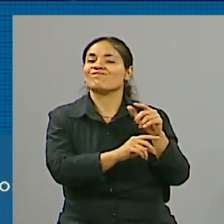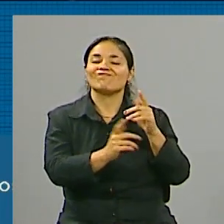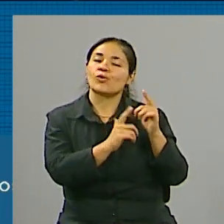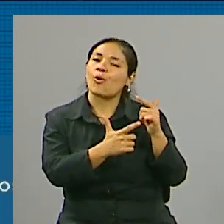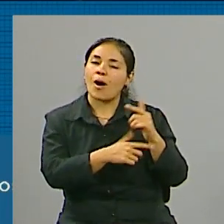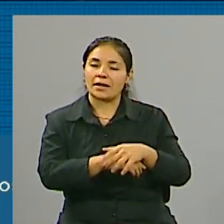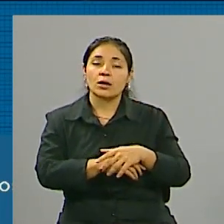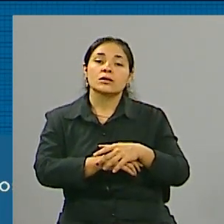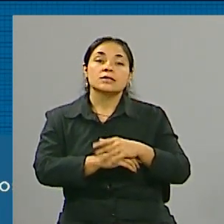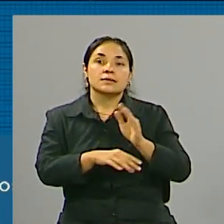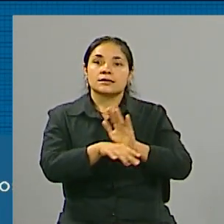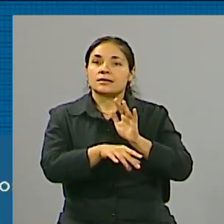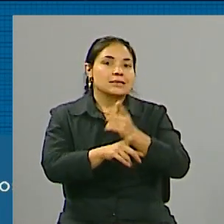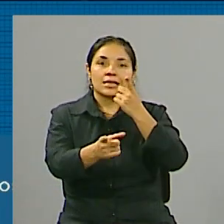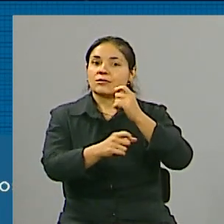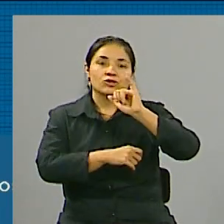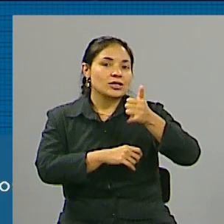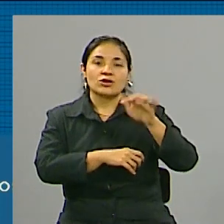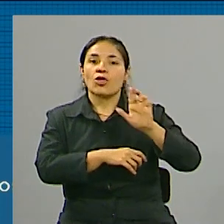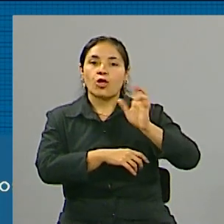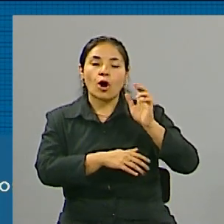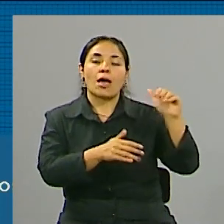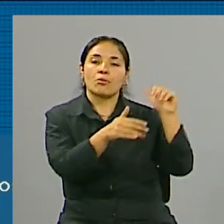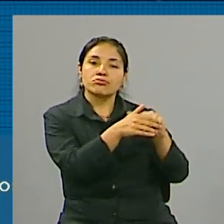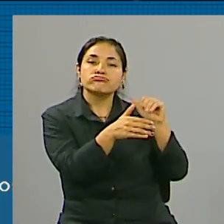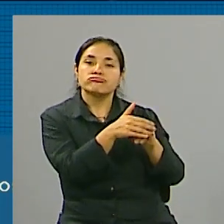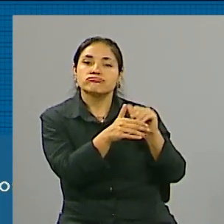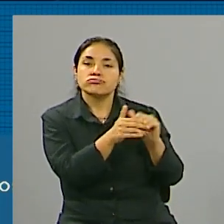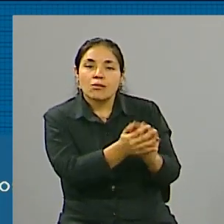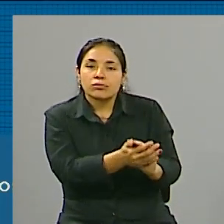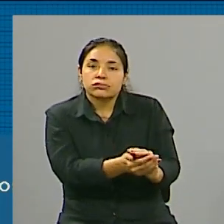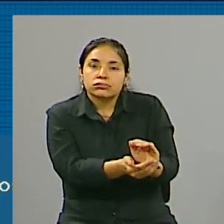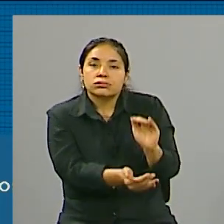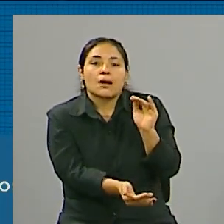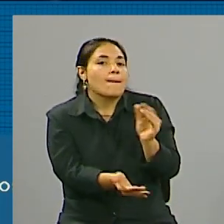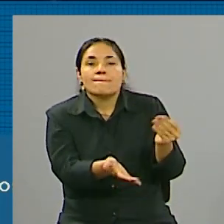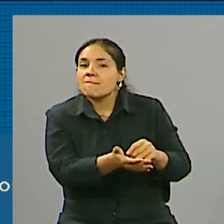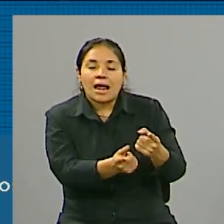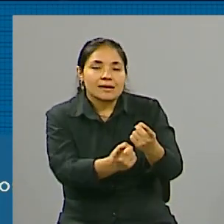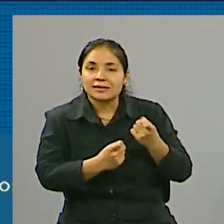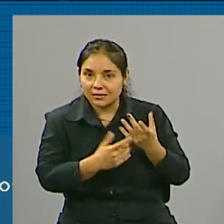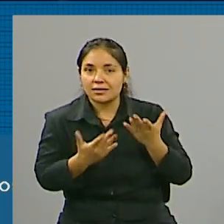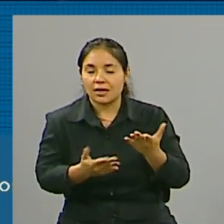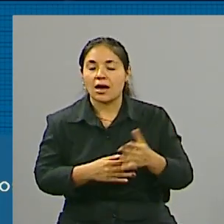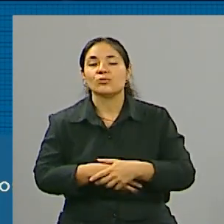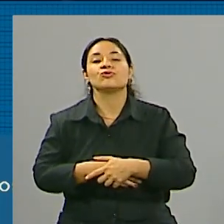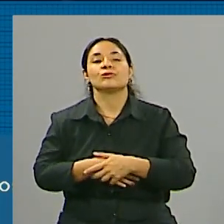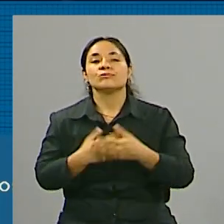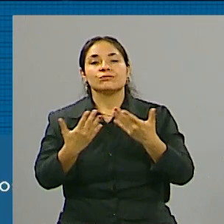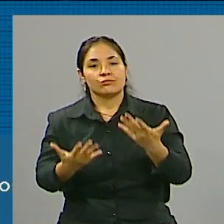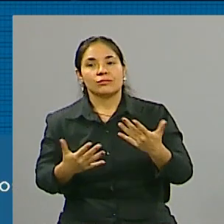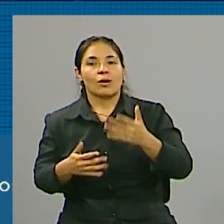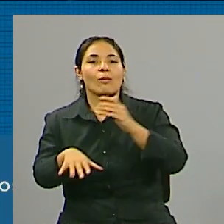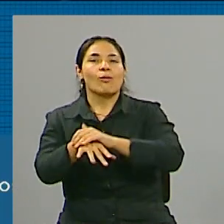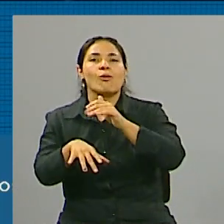que urge acumular reservas, ¿no? Este año se encuentra inmerso en las consecuencias que trajo la